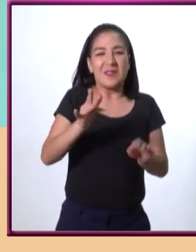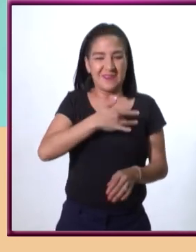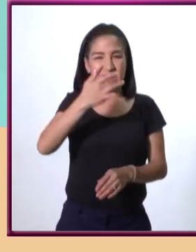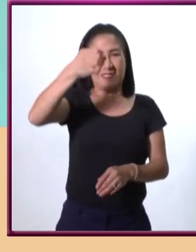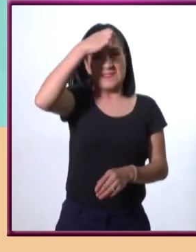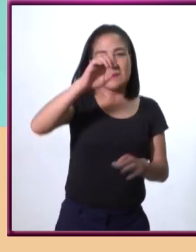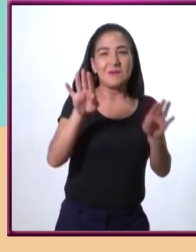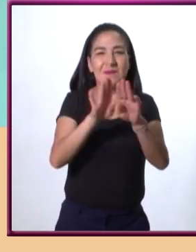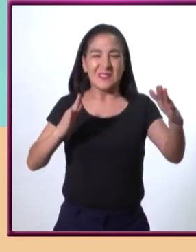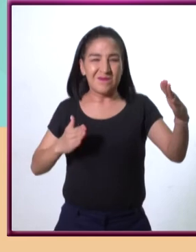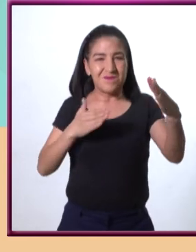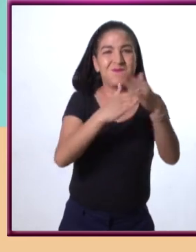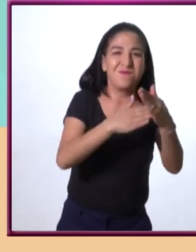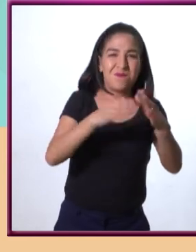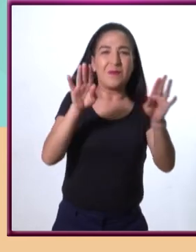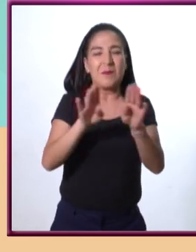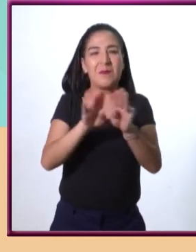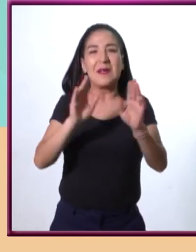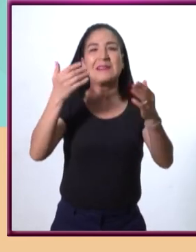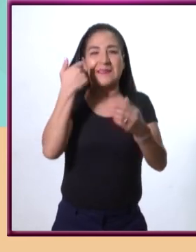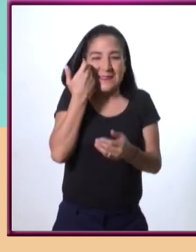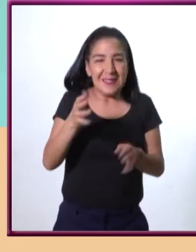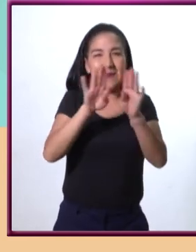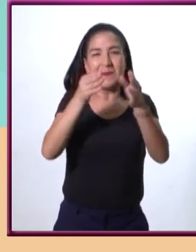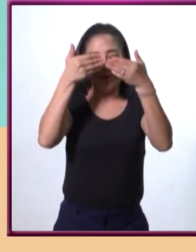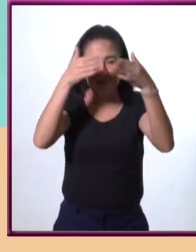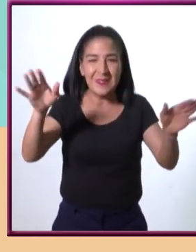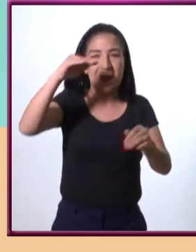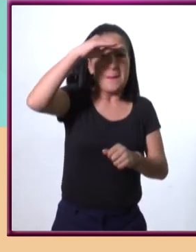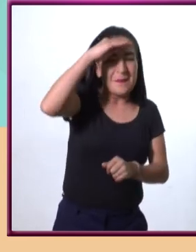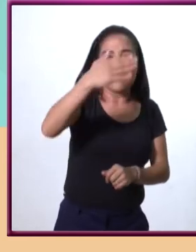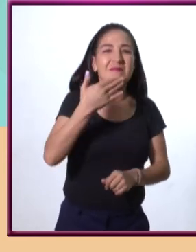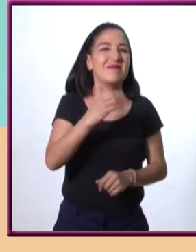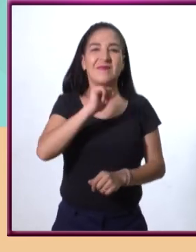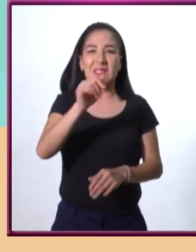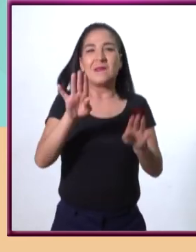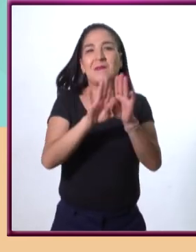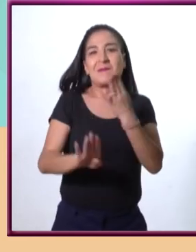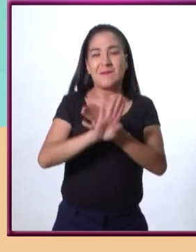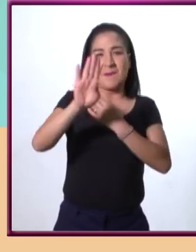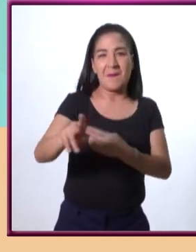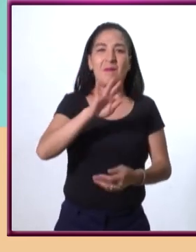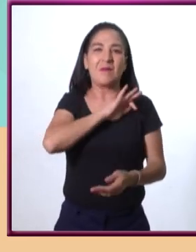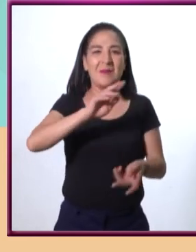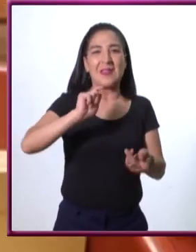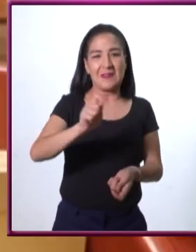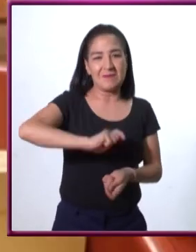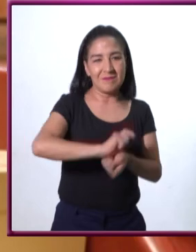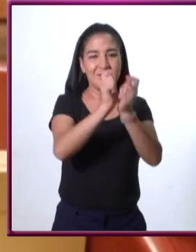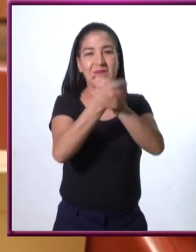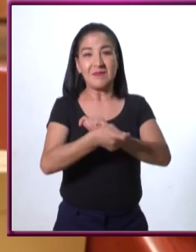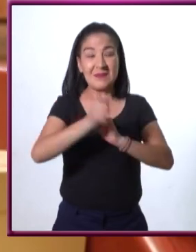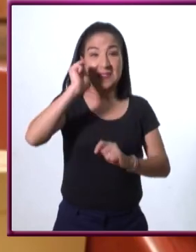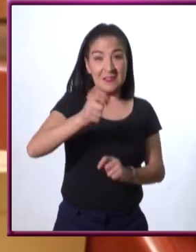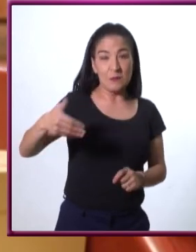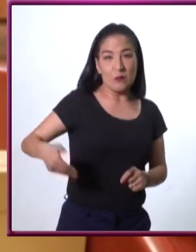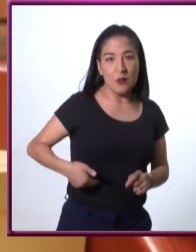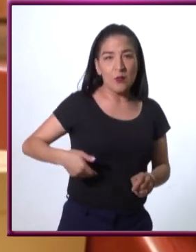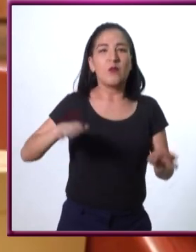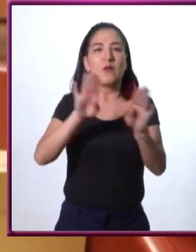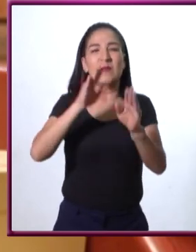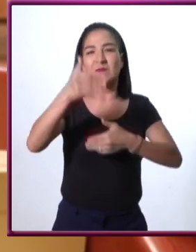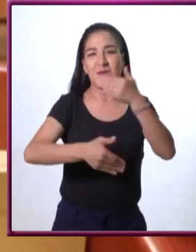Nos bloquea, nos impide reflexionar objetivamente sobre nuestros errores y evita que podamos transformarnos. La culpa nos ancla en un